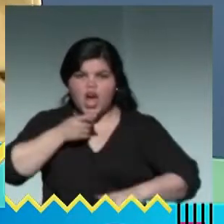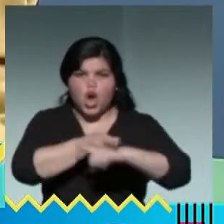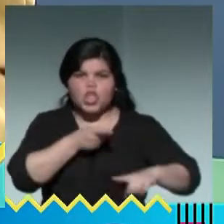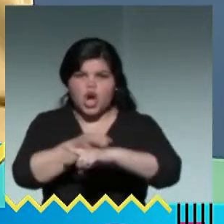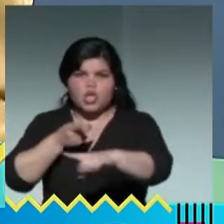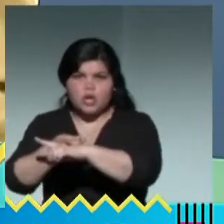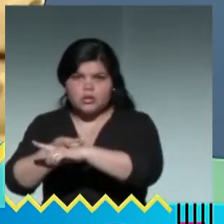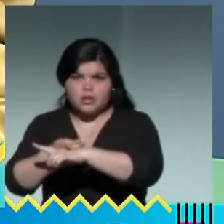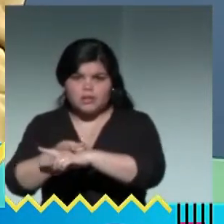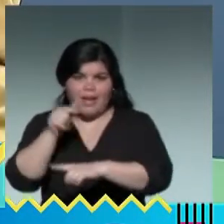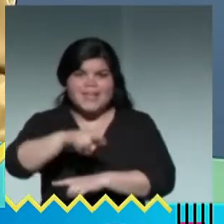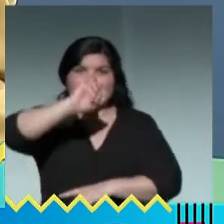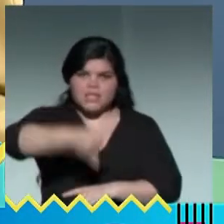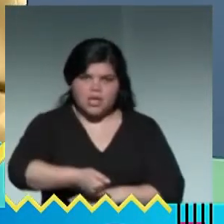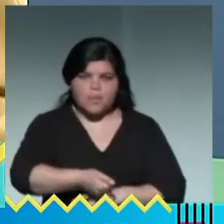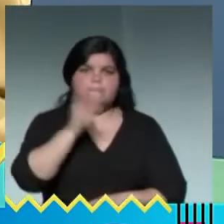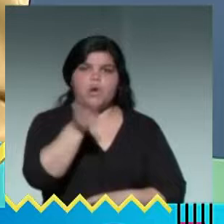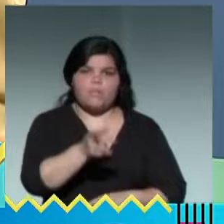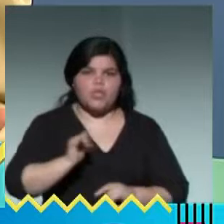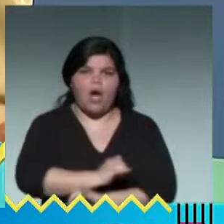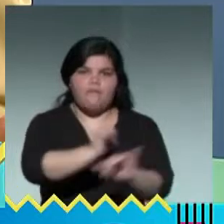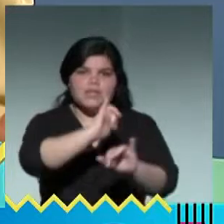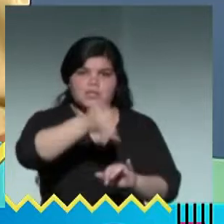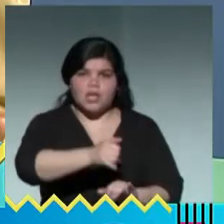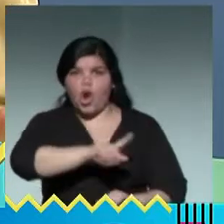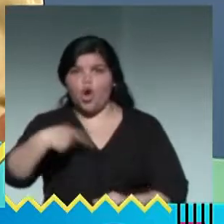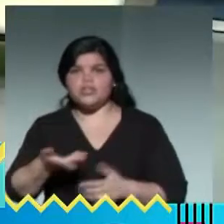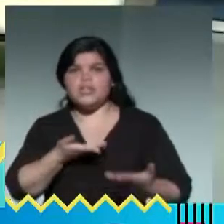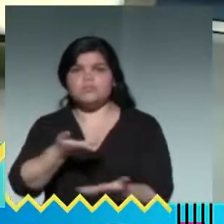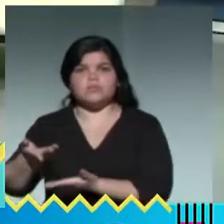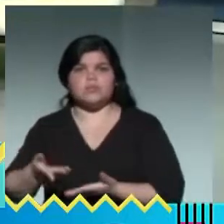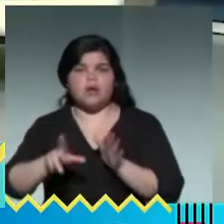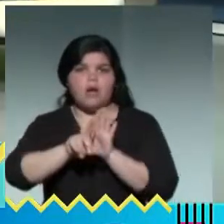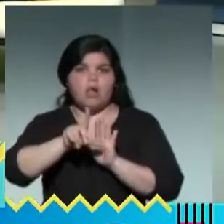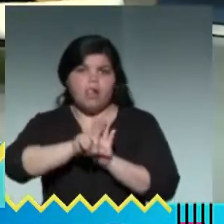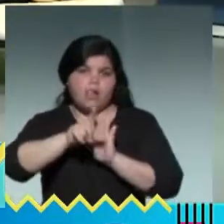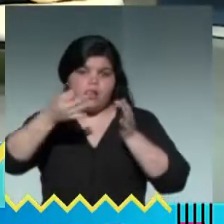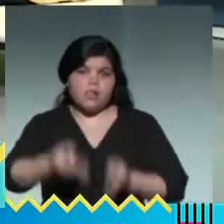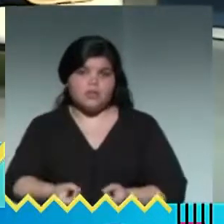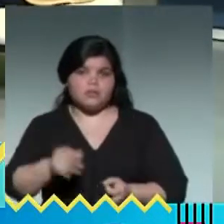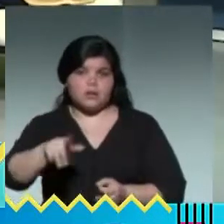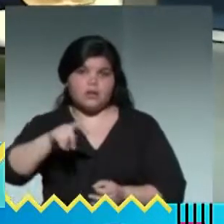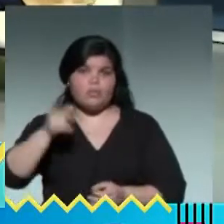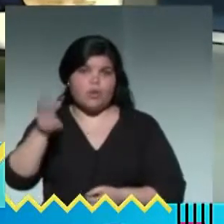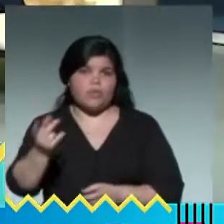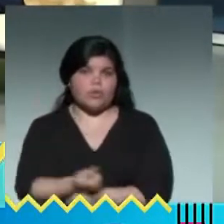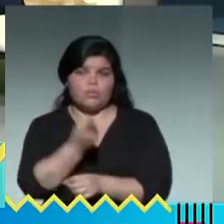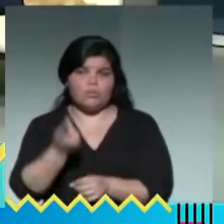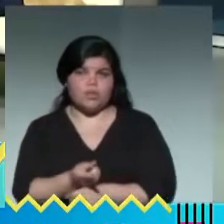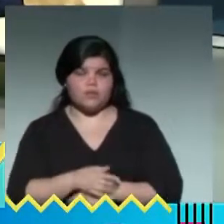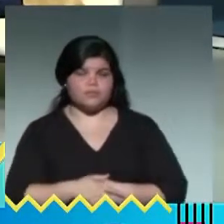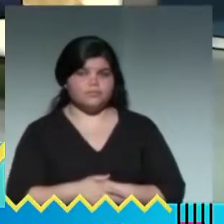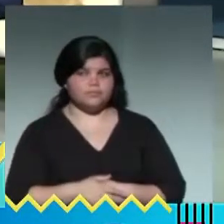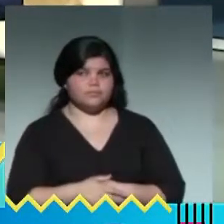es prohibir actividades que por principio son lícitas. Mencionaste la protección de datos. ¿De qué forma se